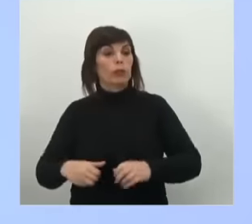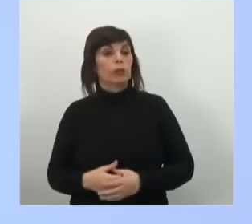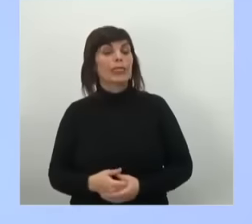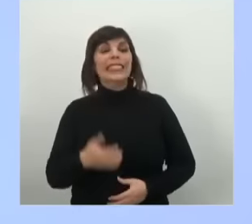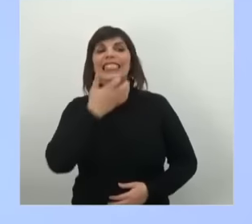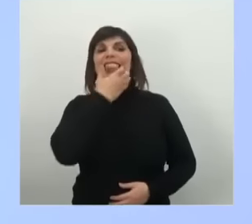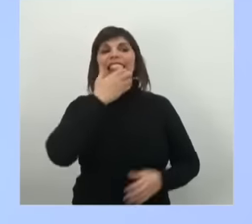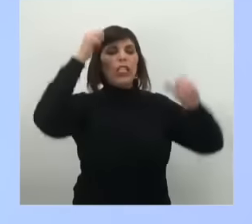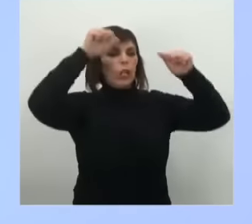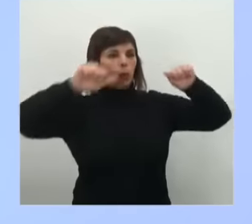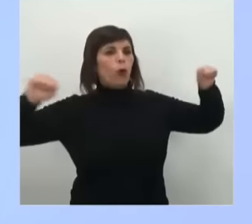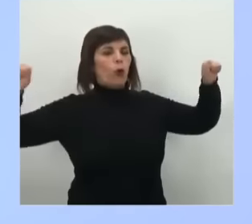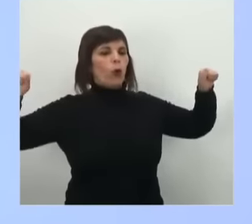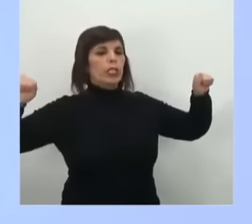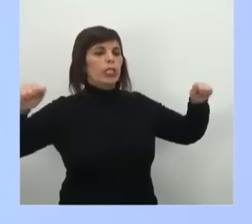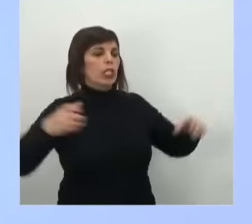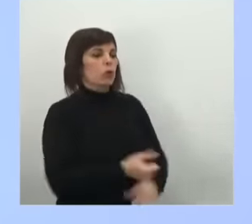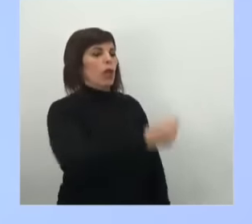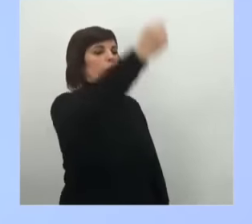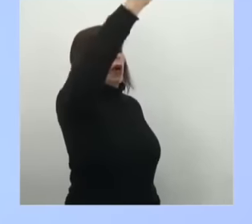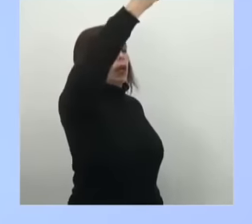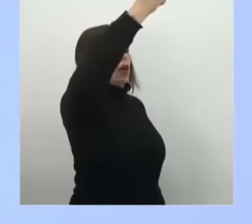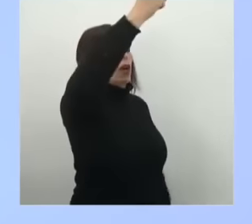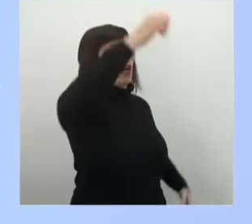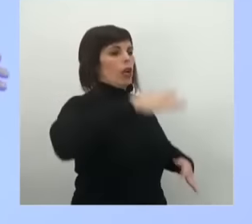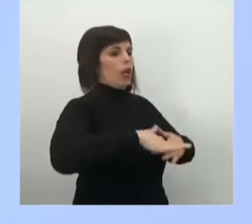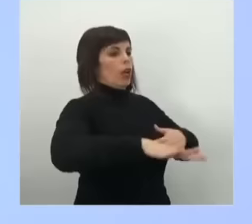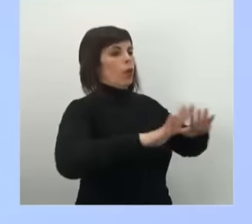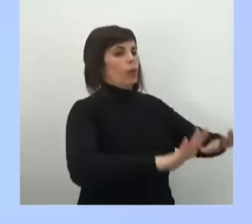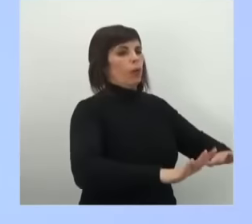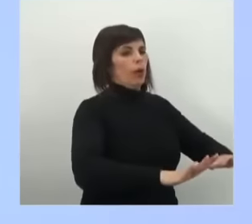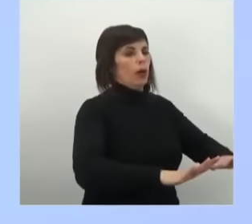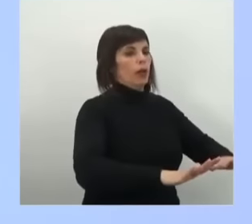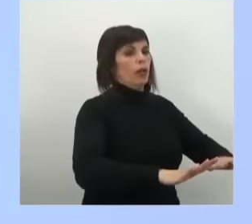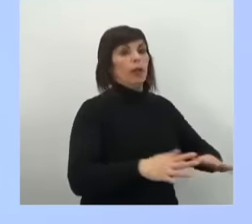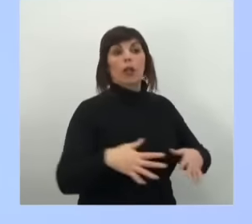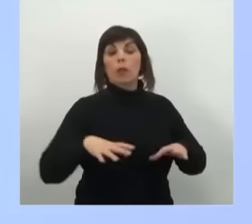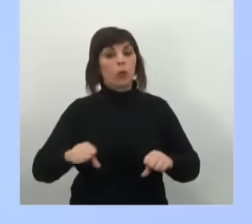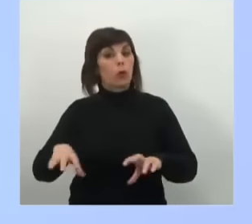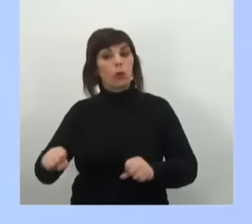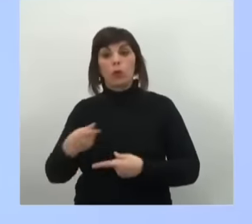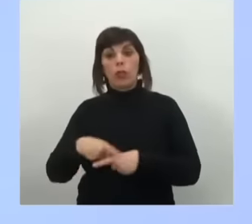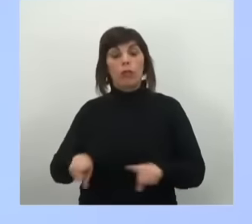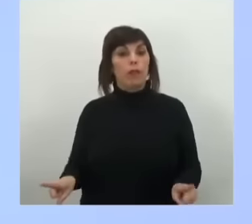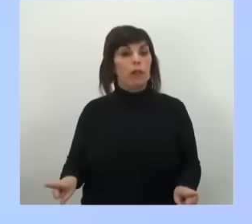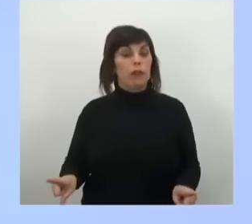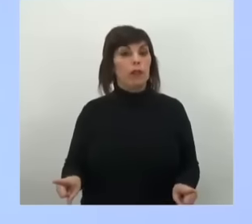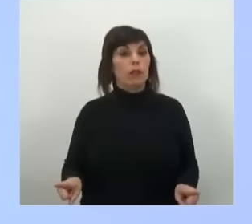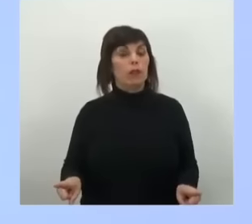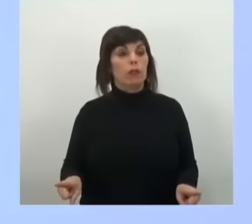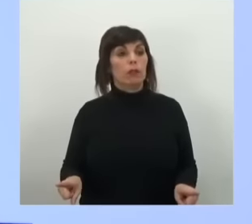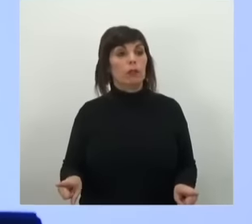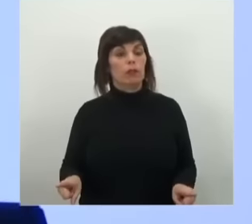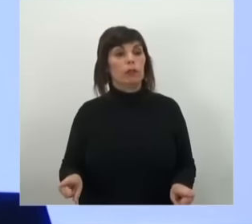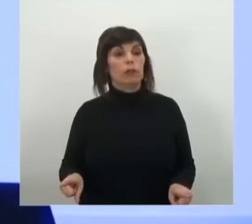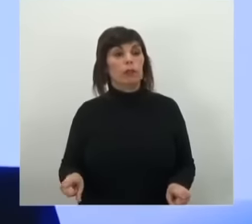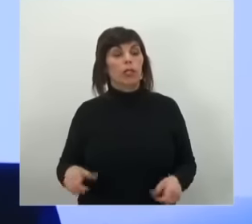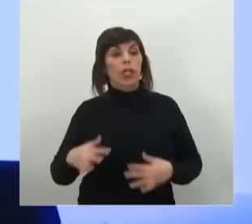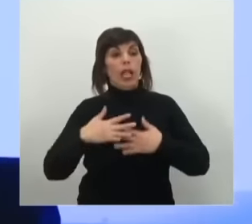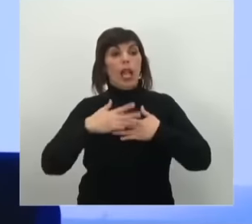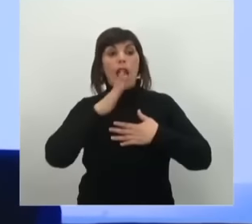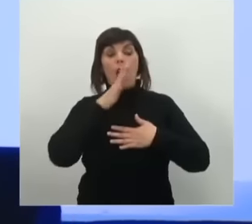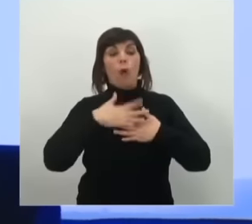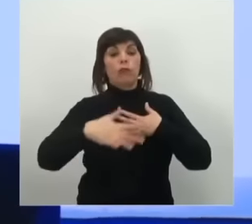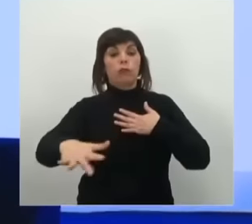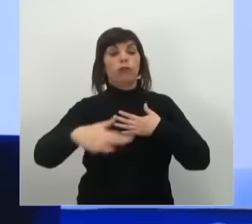sido Moisés yo hubiera hecho con la barra así el agua para pero no con Josué dice la Biblia que el agua no paró